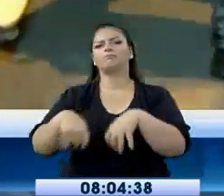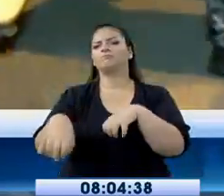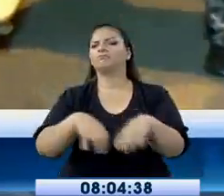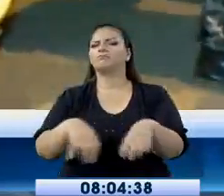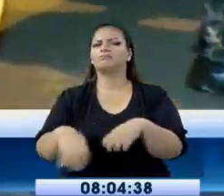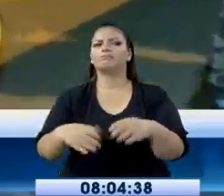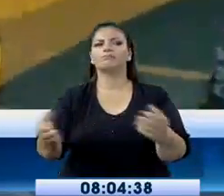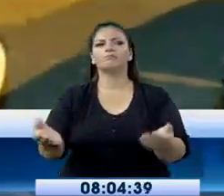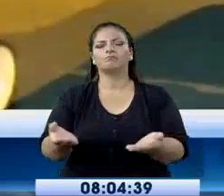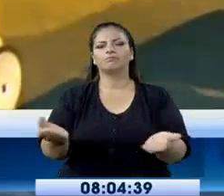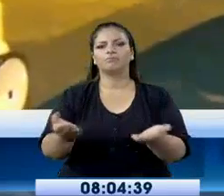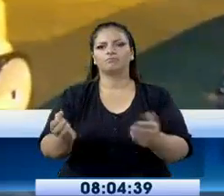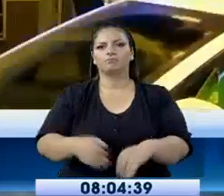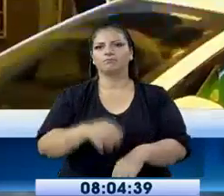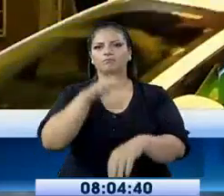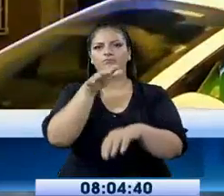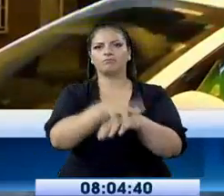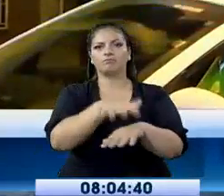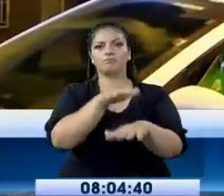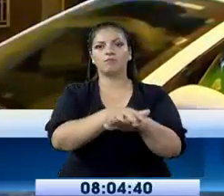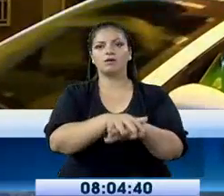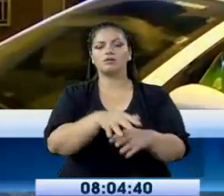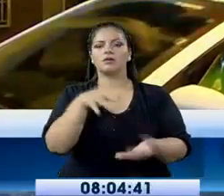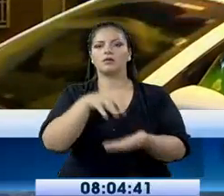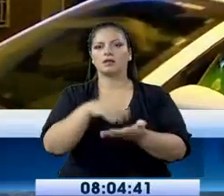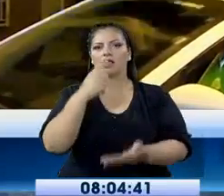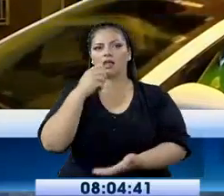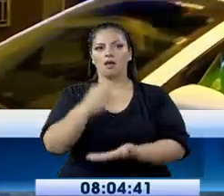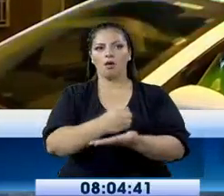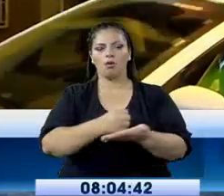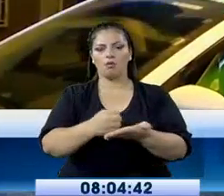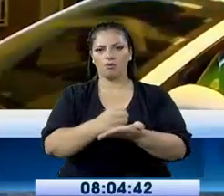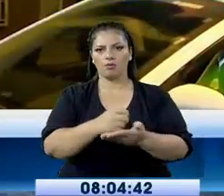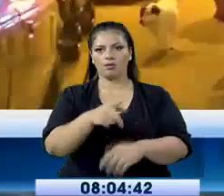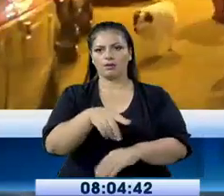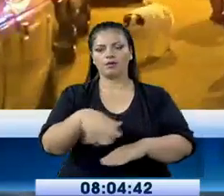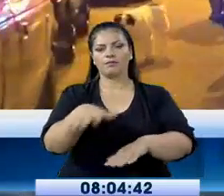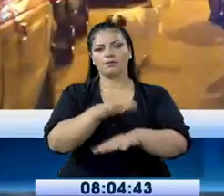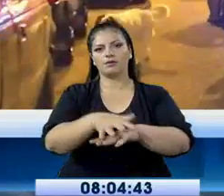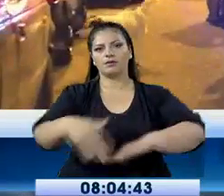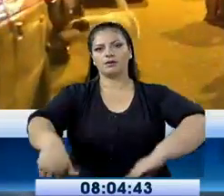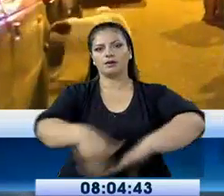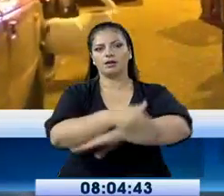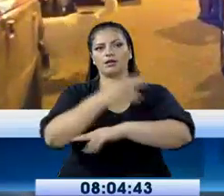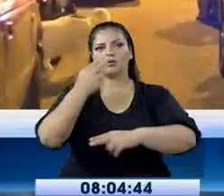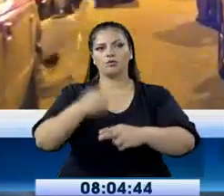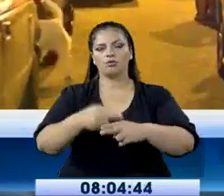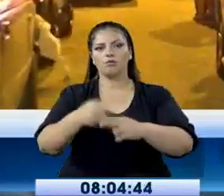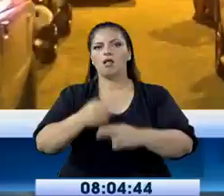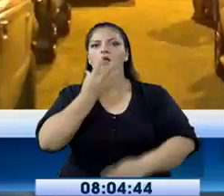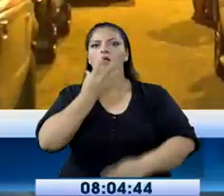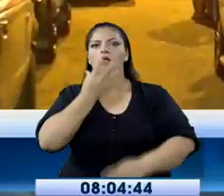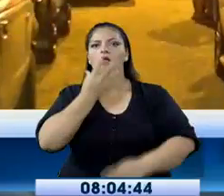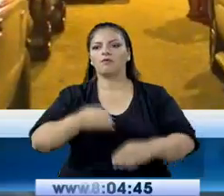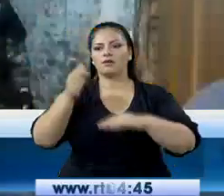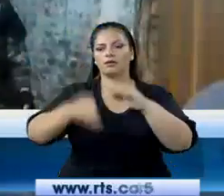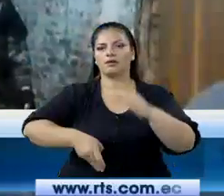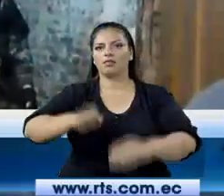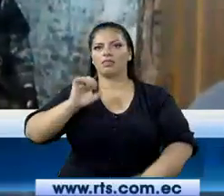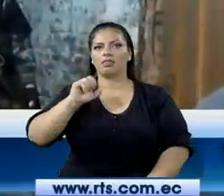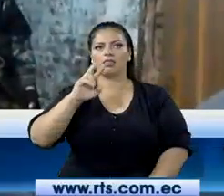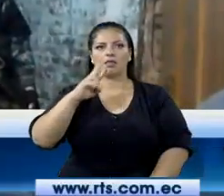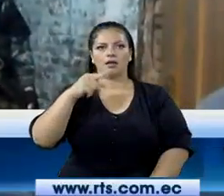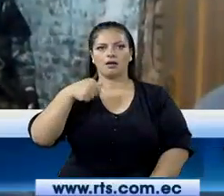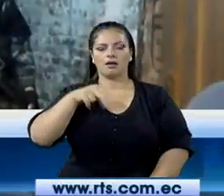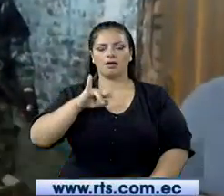denominado Desguazadero, ejecutado en este inmueble ubicado en las calles Eloy Alfaro entre Colón y Tarqui, al sureste de Machala. Se